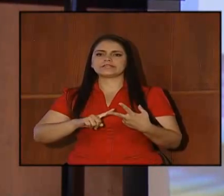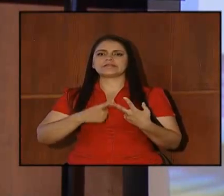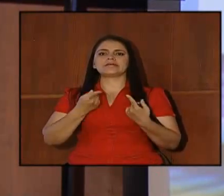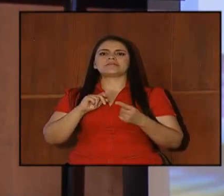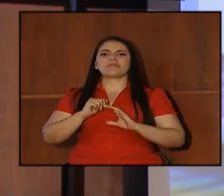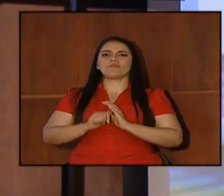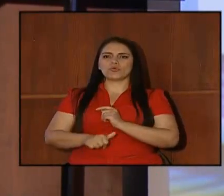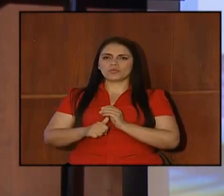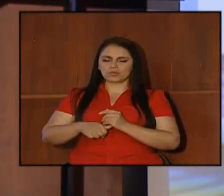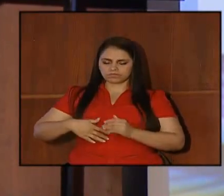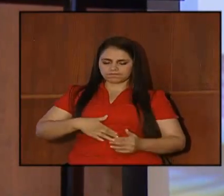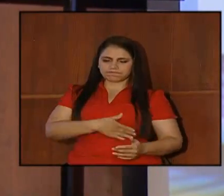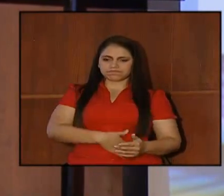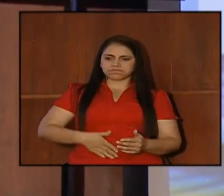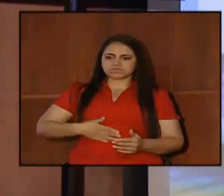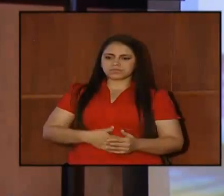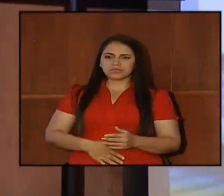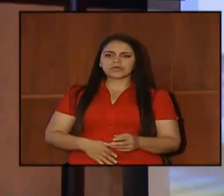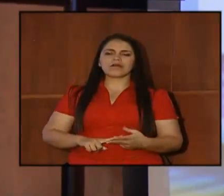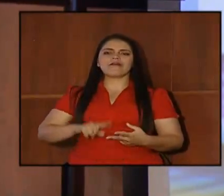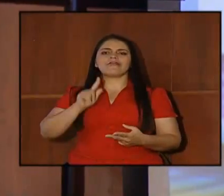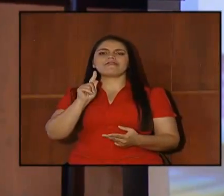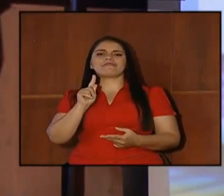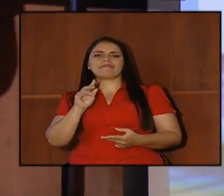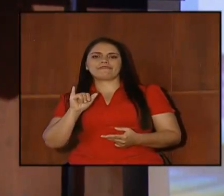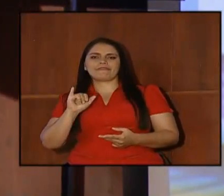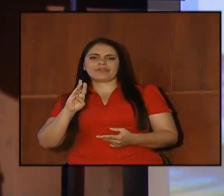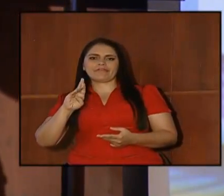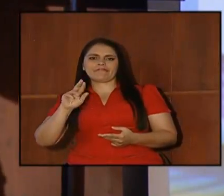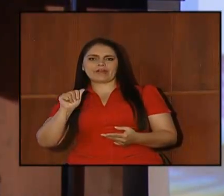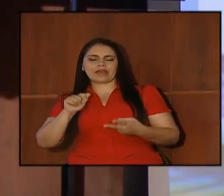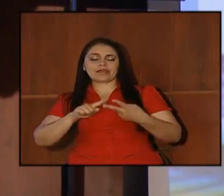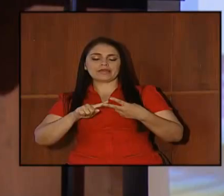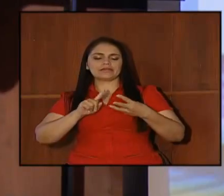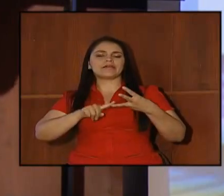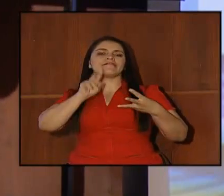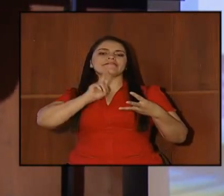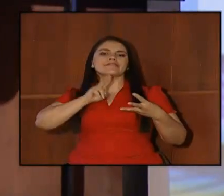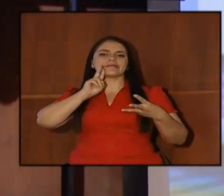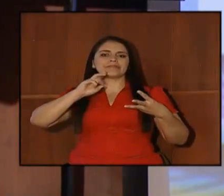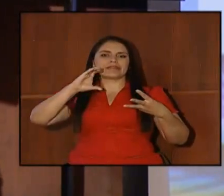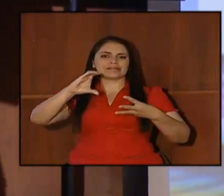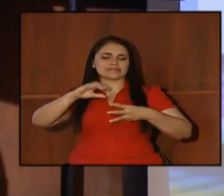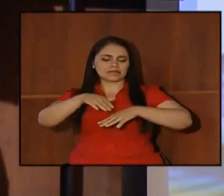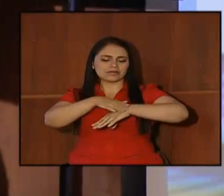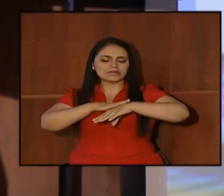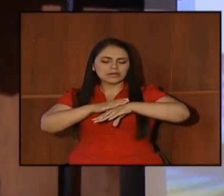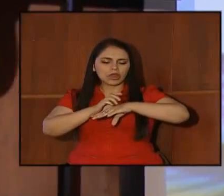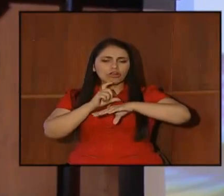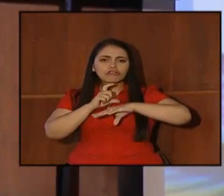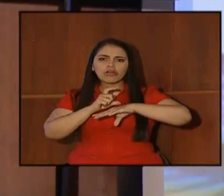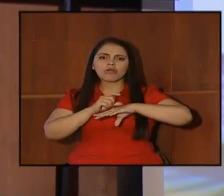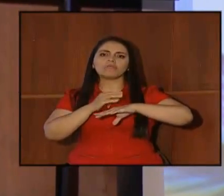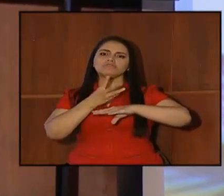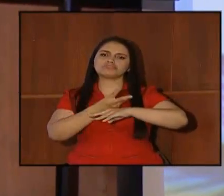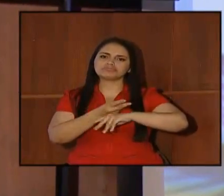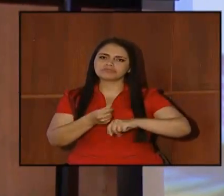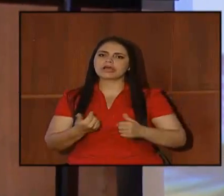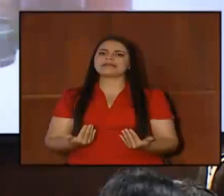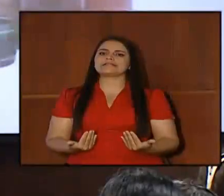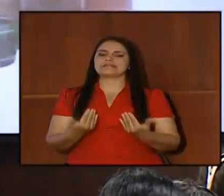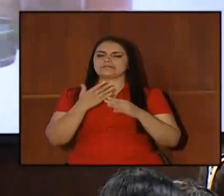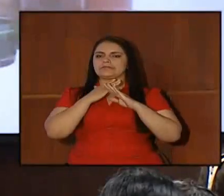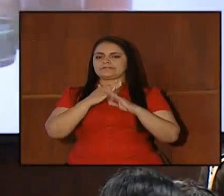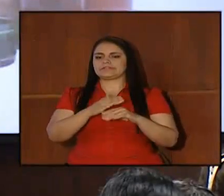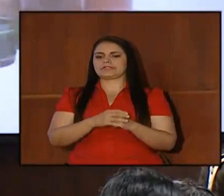ayudar a mover mejor el intestino, y la vitamina C, si tiene una herida, le va a ayudar a la cicatrización de heridas, y además va a evitar